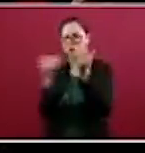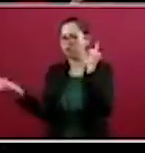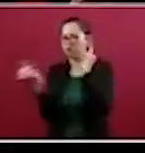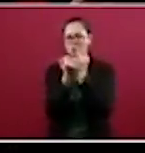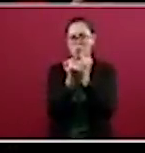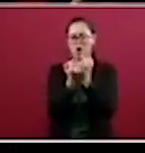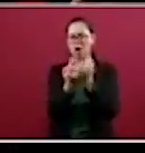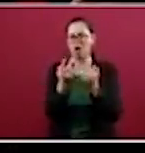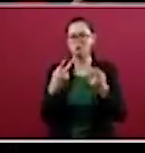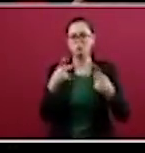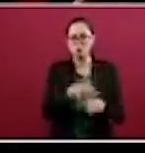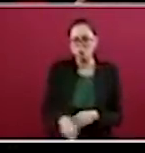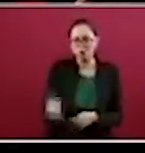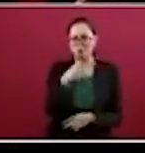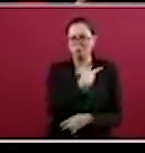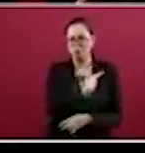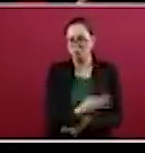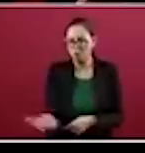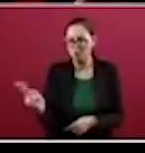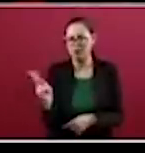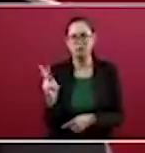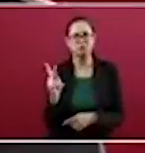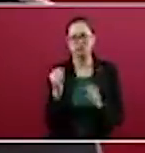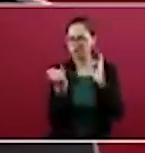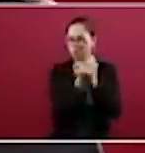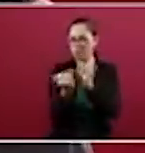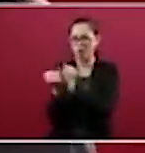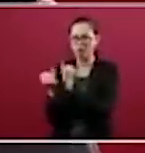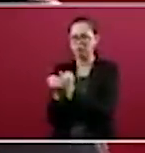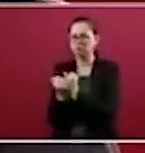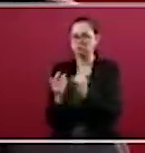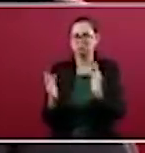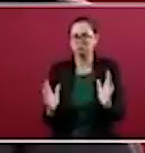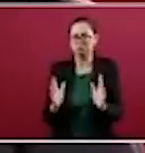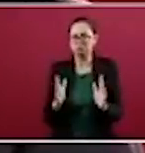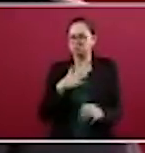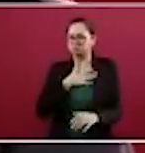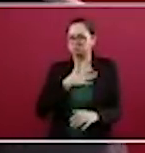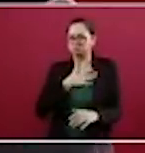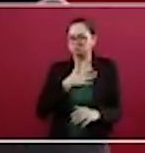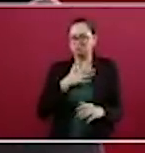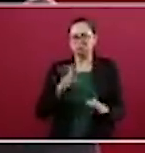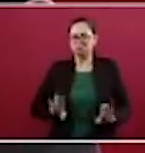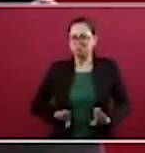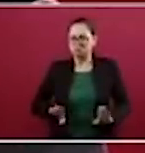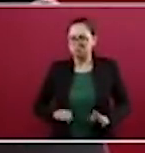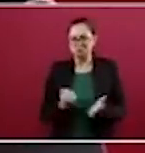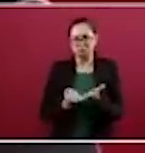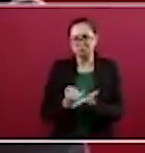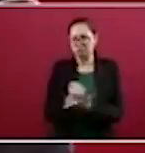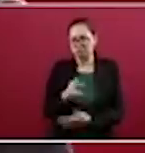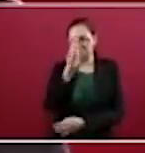mundo. Entonces, esa es nuestra postura. Lo expreso de manera